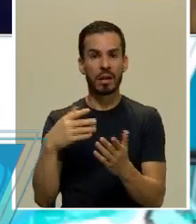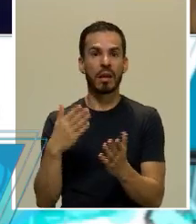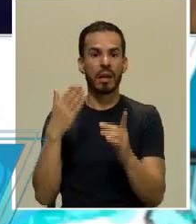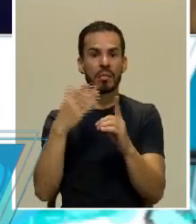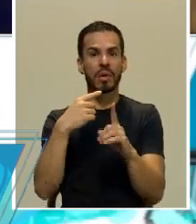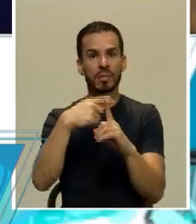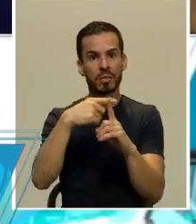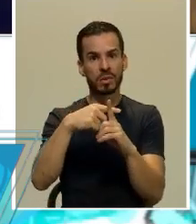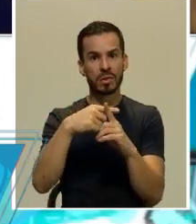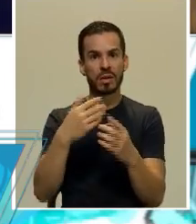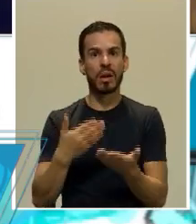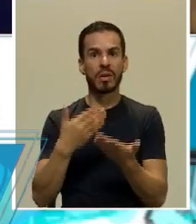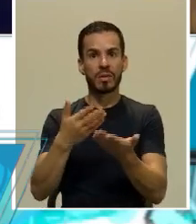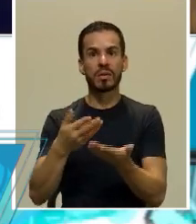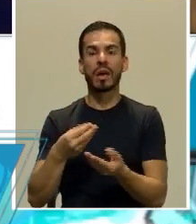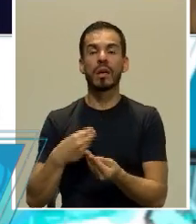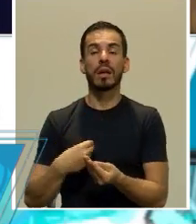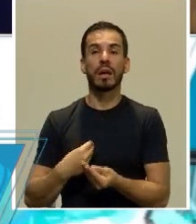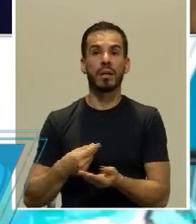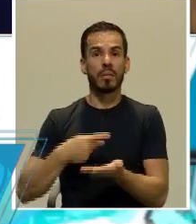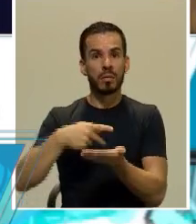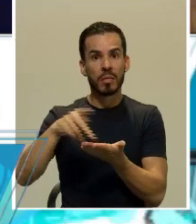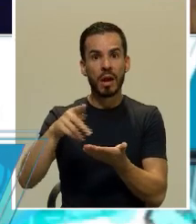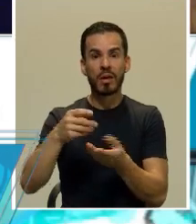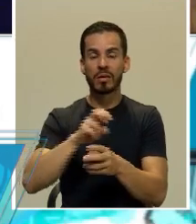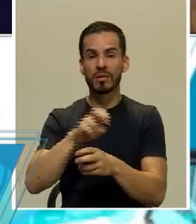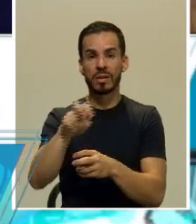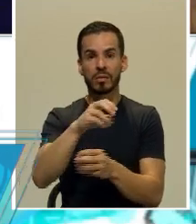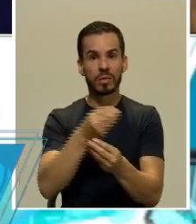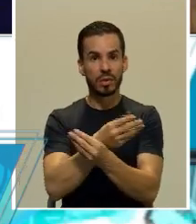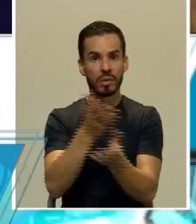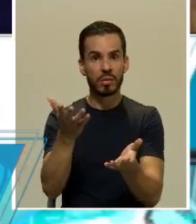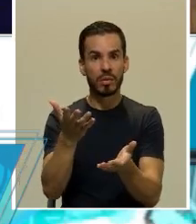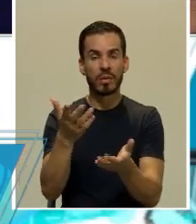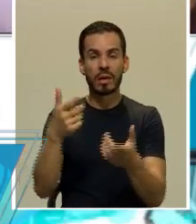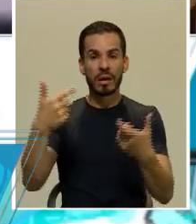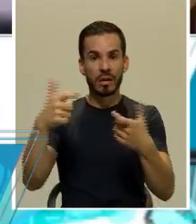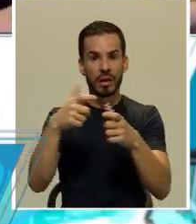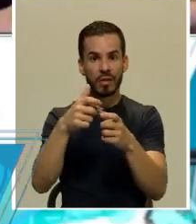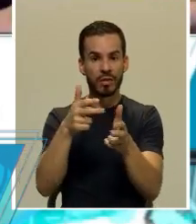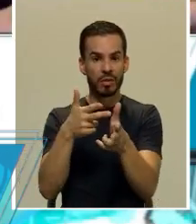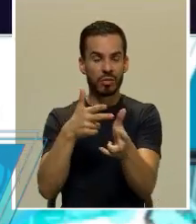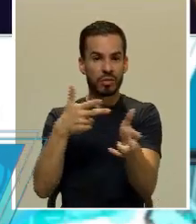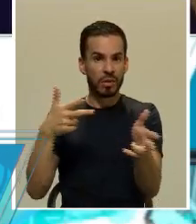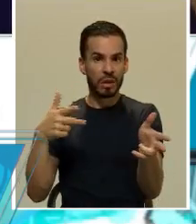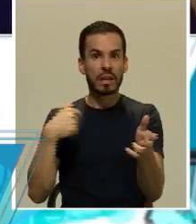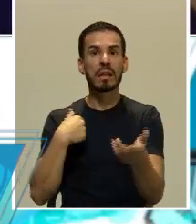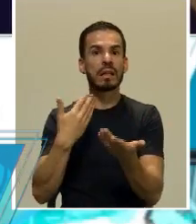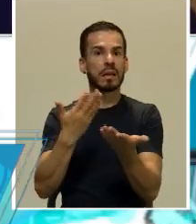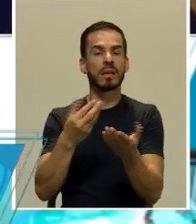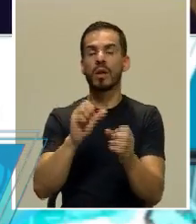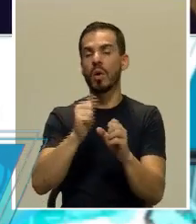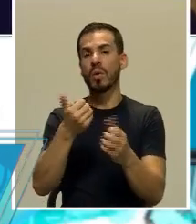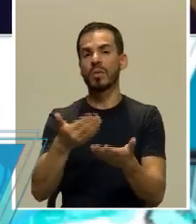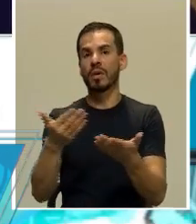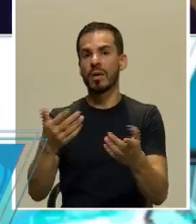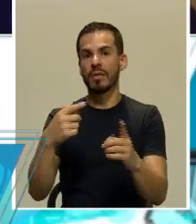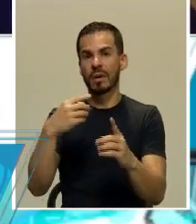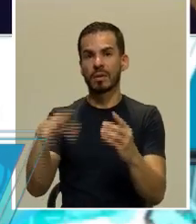positivos asociados a una inversión en transporte público que reduce descongestión y que tiene además otros efectos